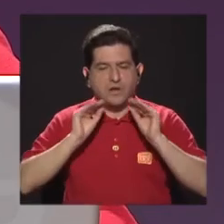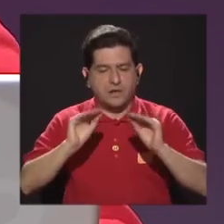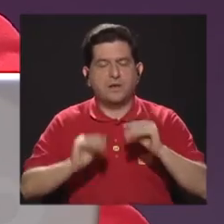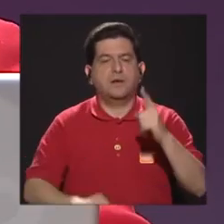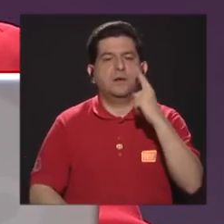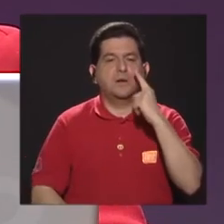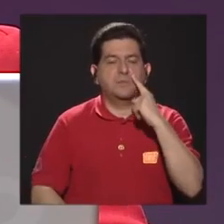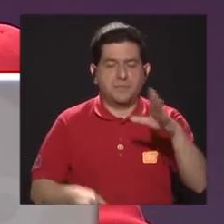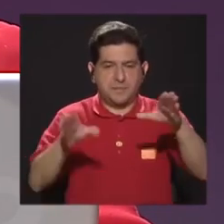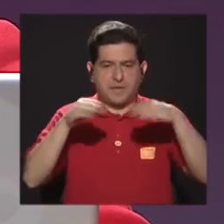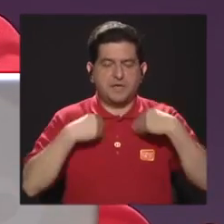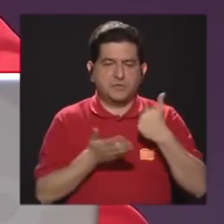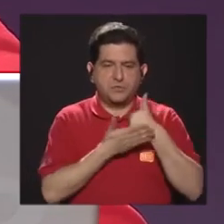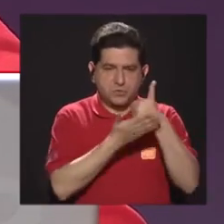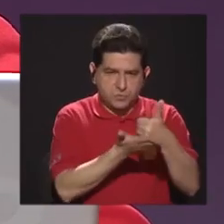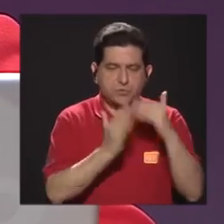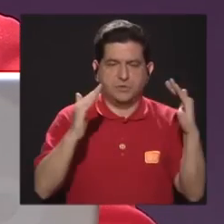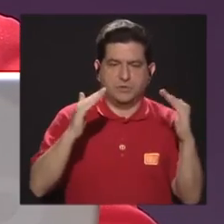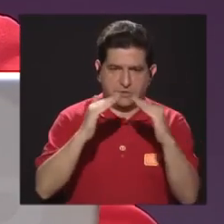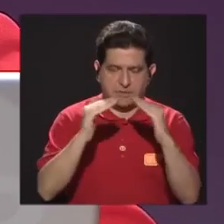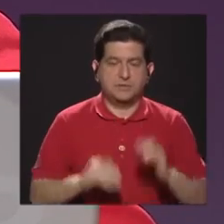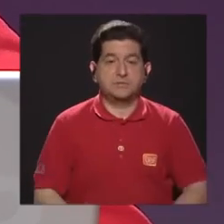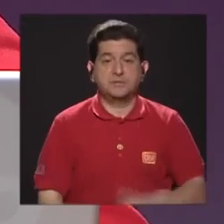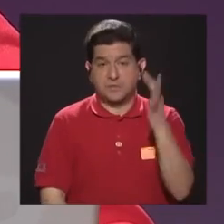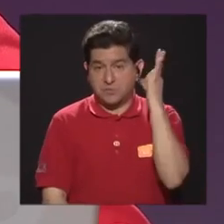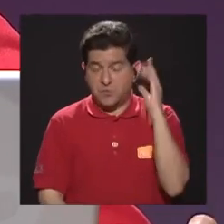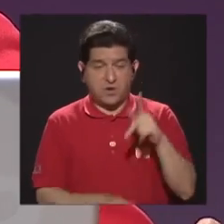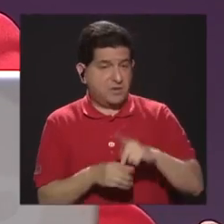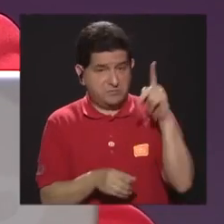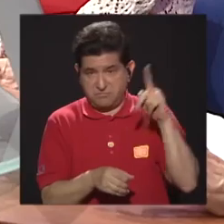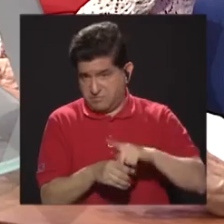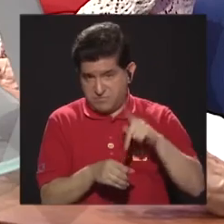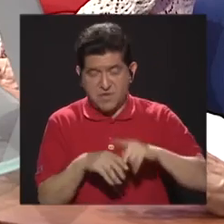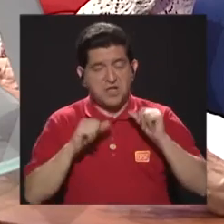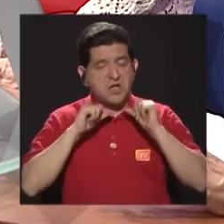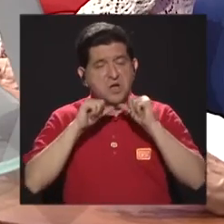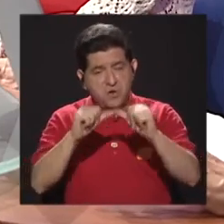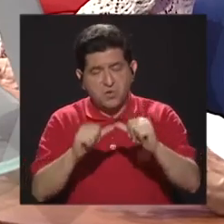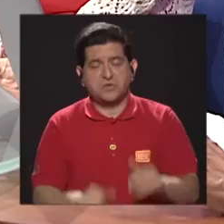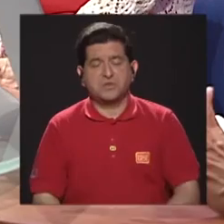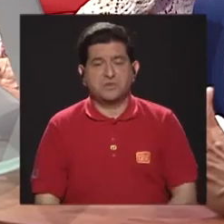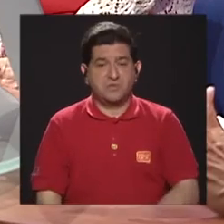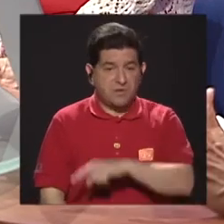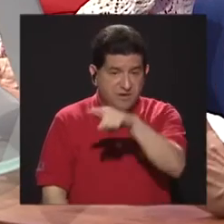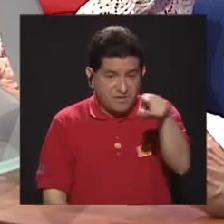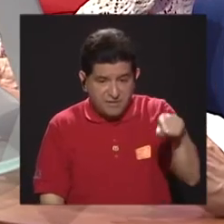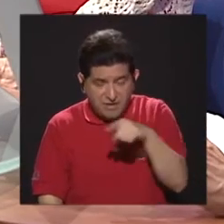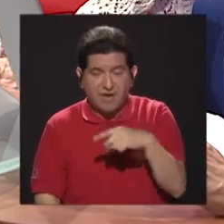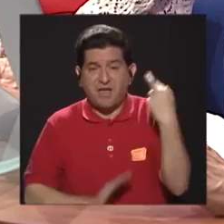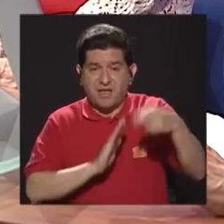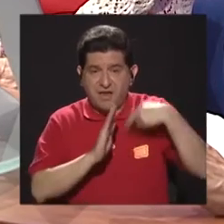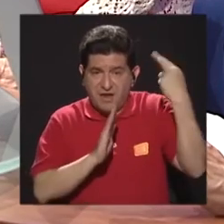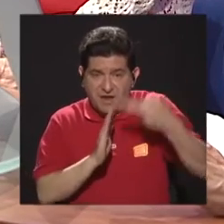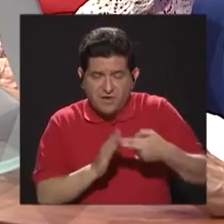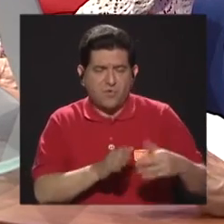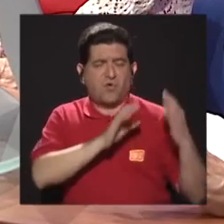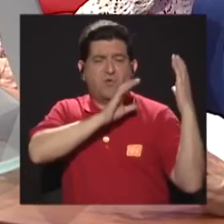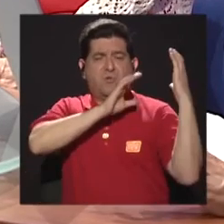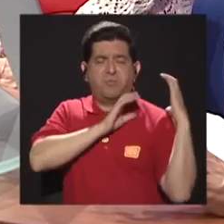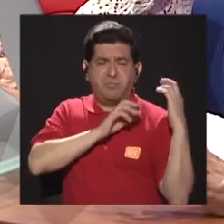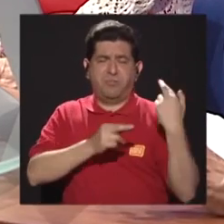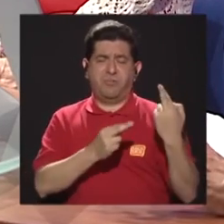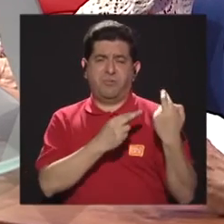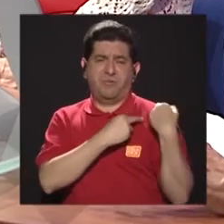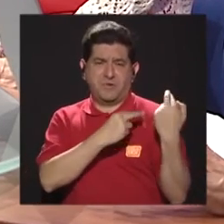papá asuma un rol de colaboración en el hogar. Las mujeres no participan porque siguen teniendo roles que les cargan